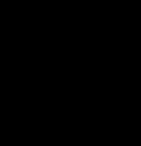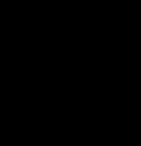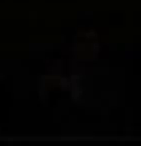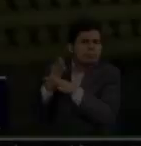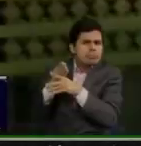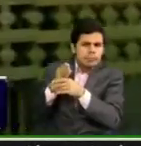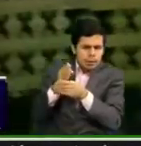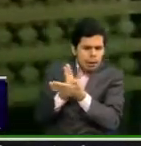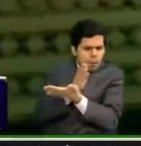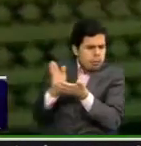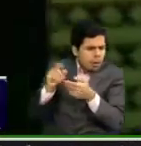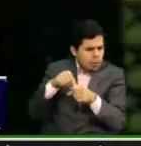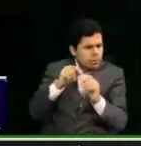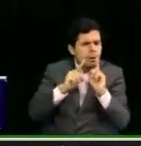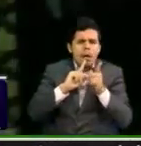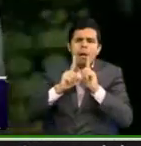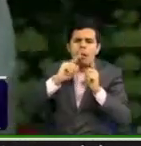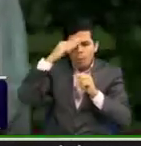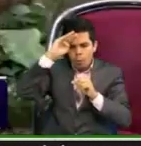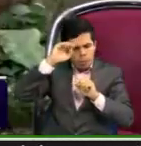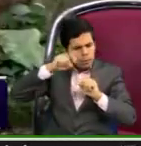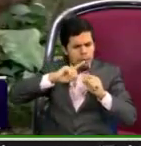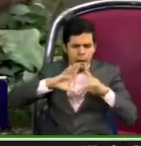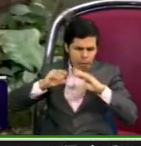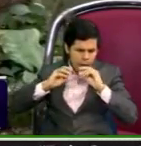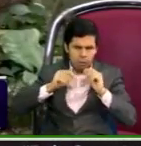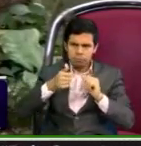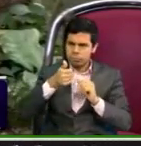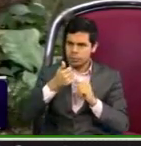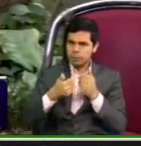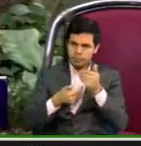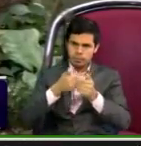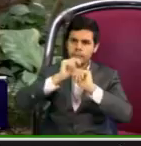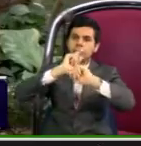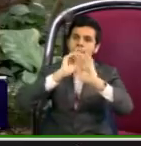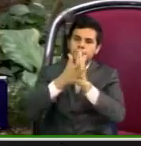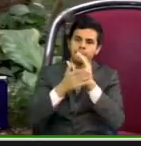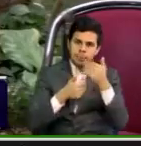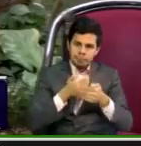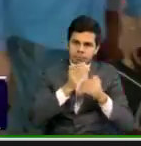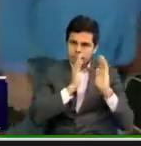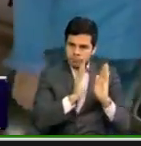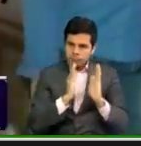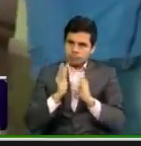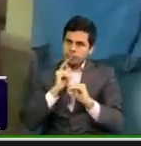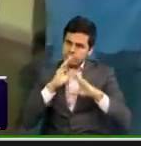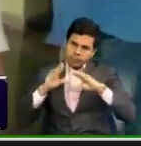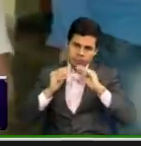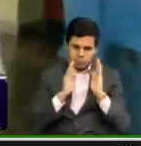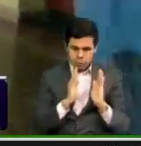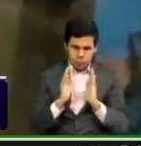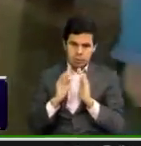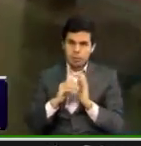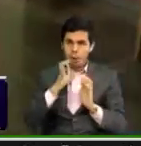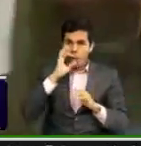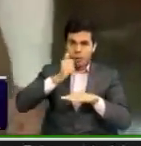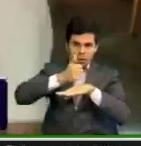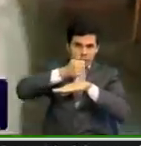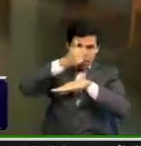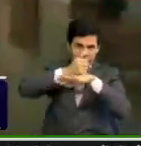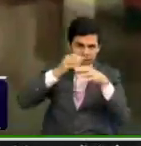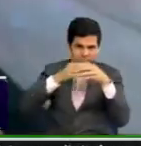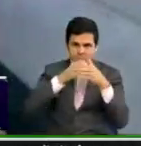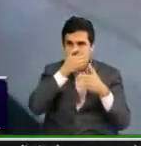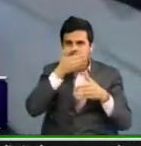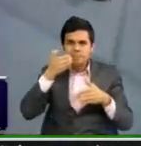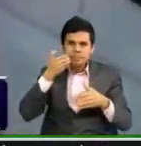los fort y el gobierno nacional desde la habana cuba- siguen paso a paso la situación que se vive en la frontera para el jefe negociador del grupo